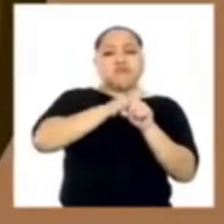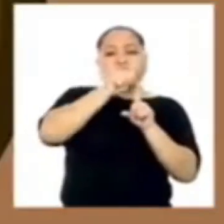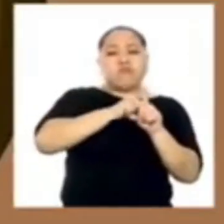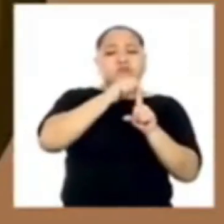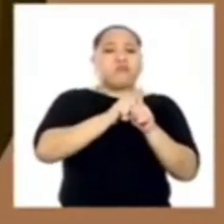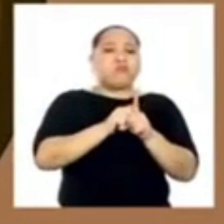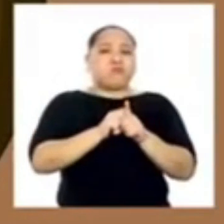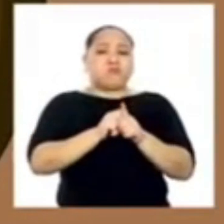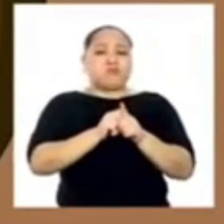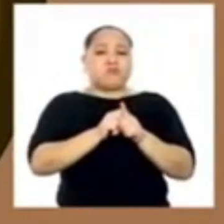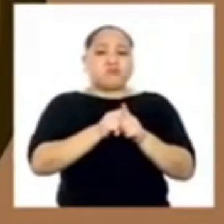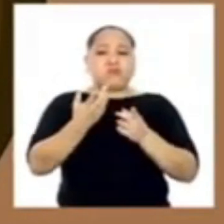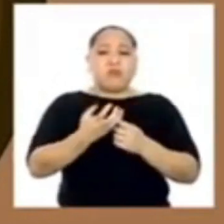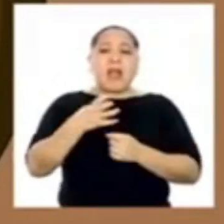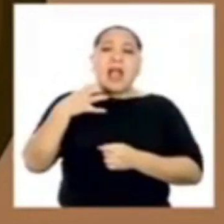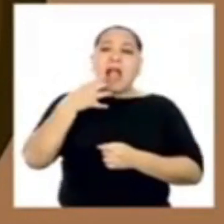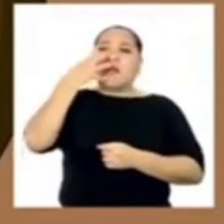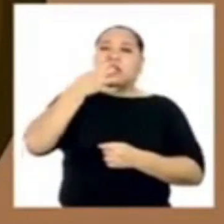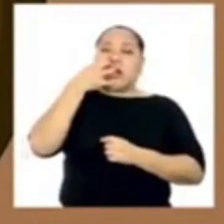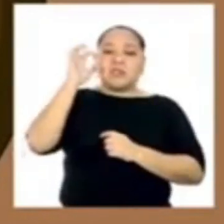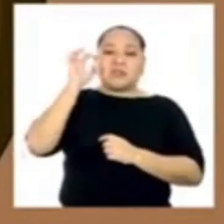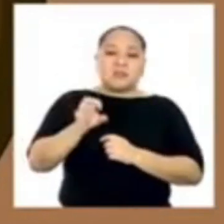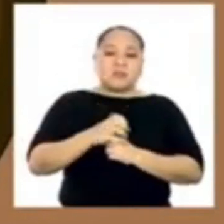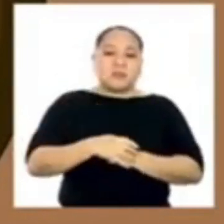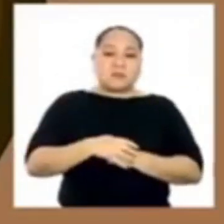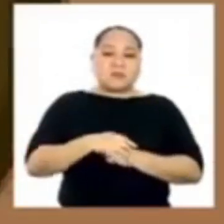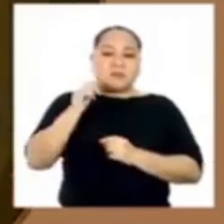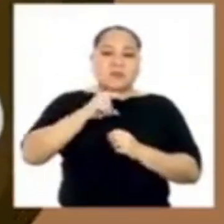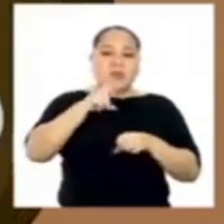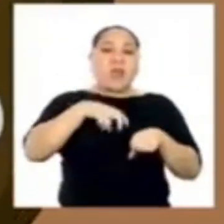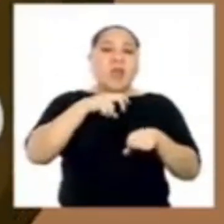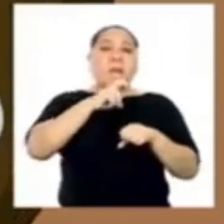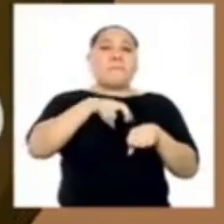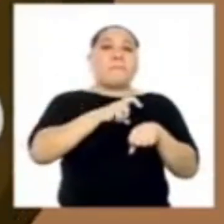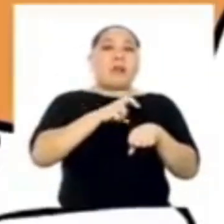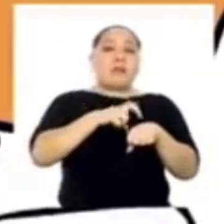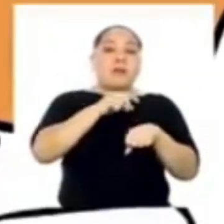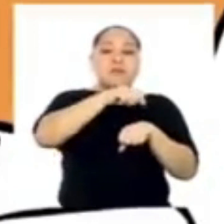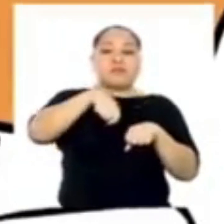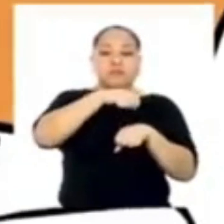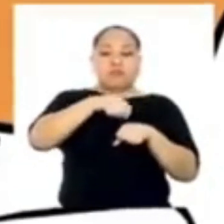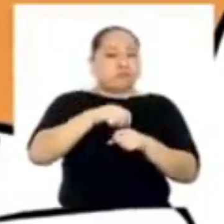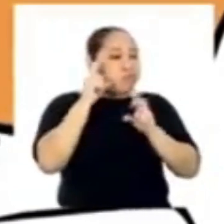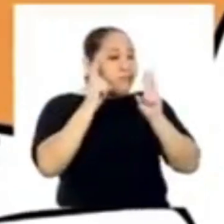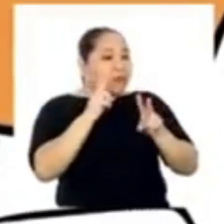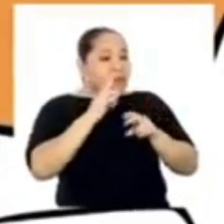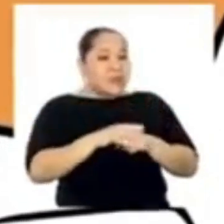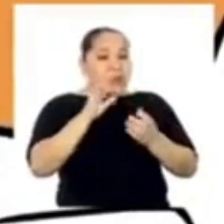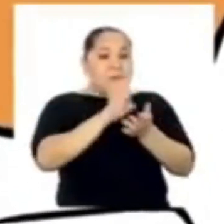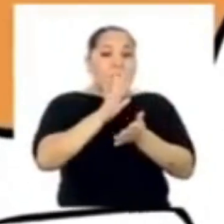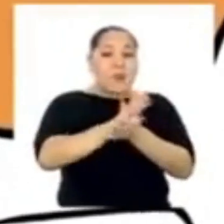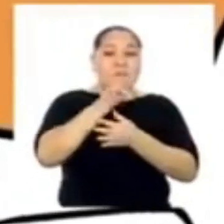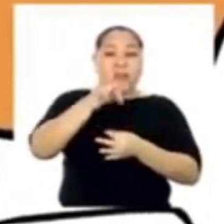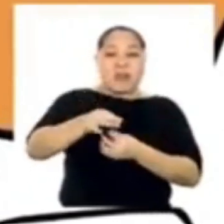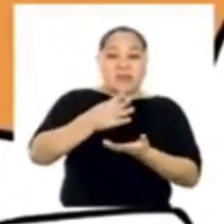Veo cáscaras de plátano, corazones de manzana, cáscaras de papa. ¡Cocó! Mira,